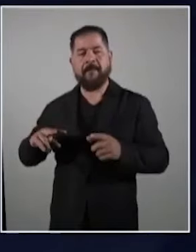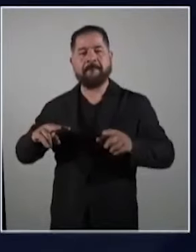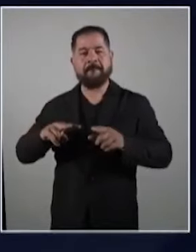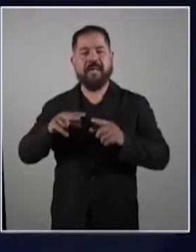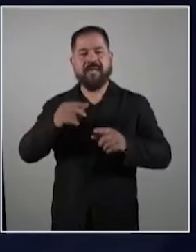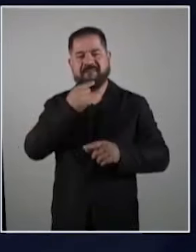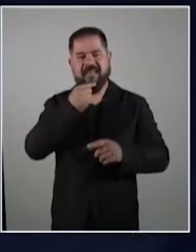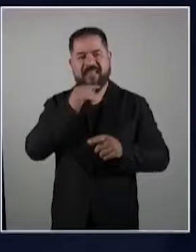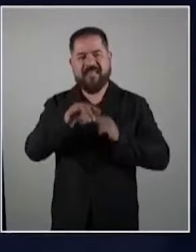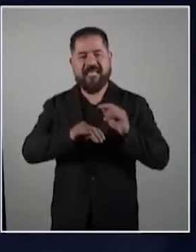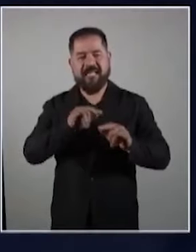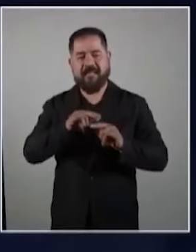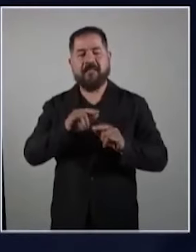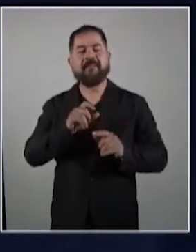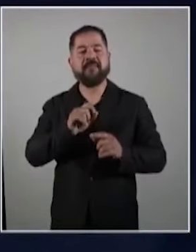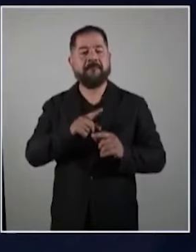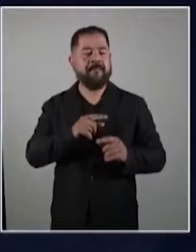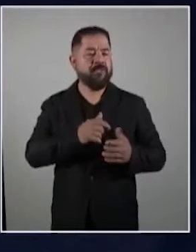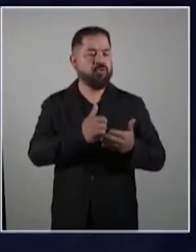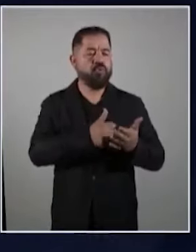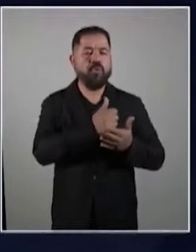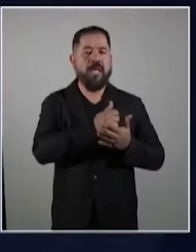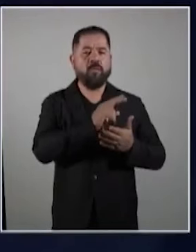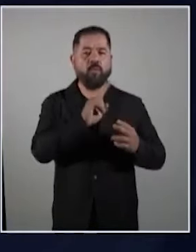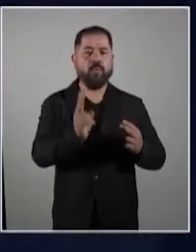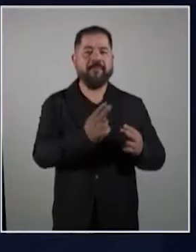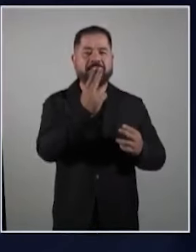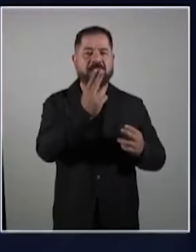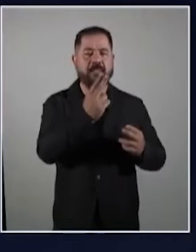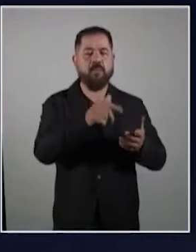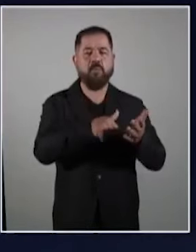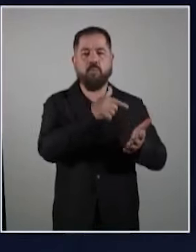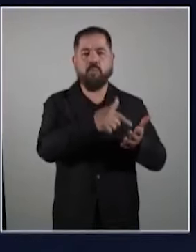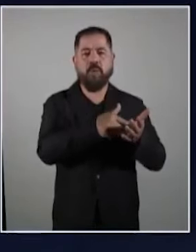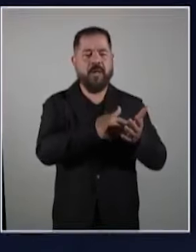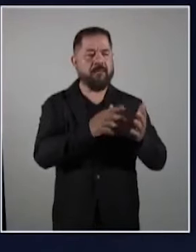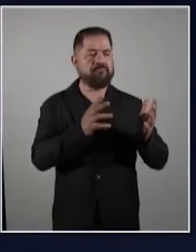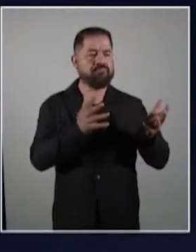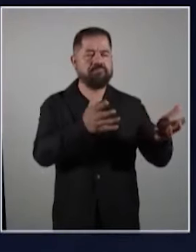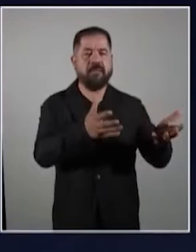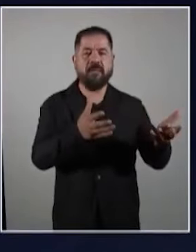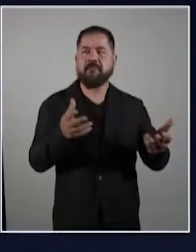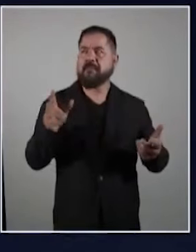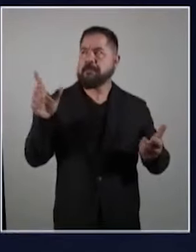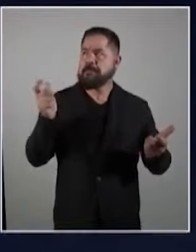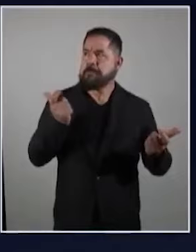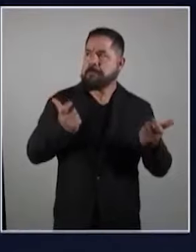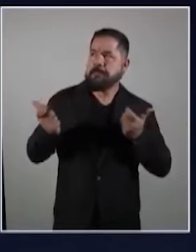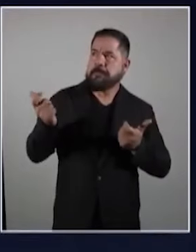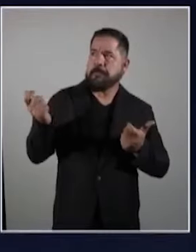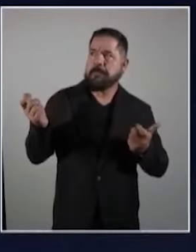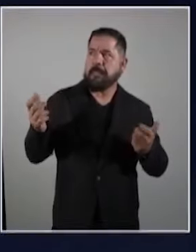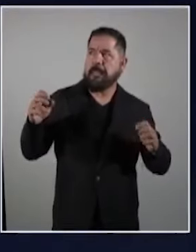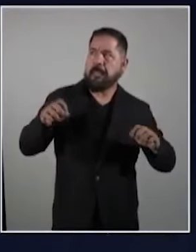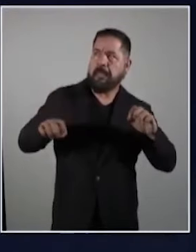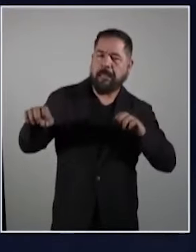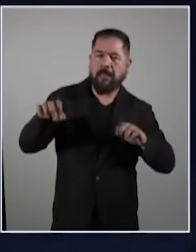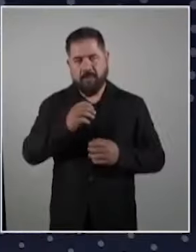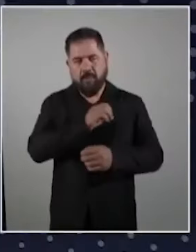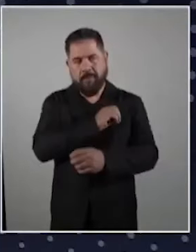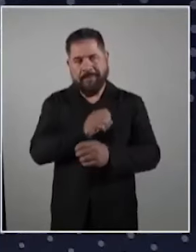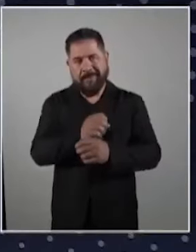Ciudad Universitaria que es hacer de Cajeme una un lugar amable para la inversión para la atracción y para el desarrollo de la actividad de educación